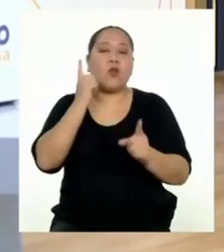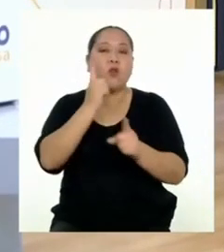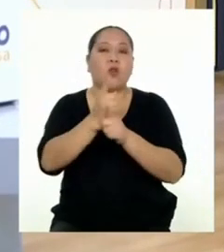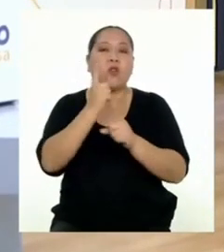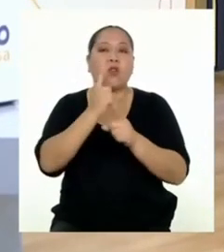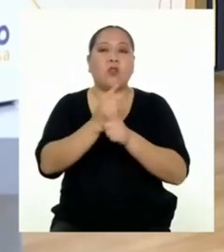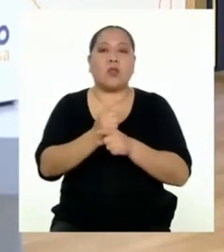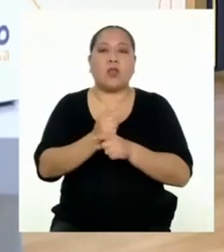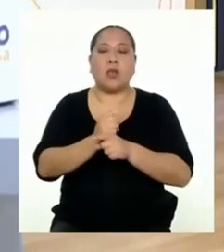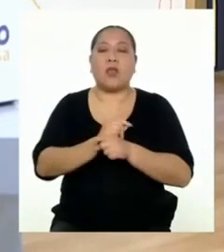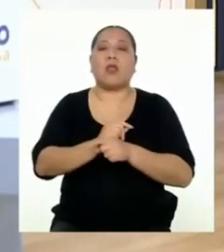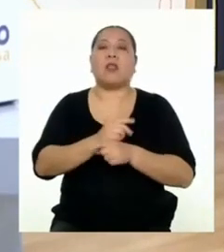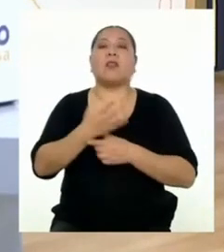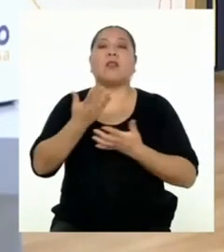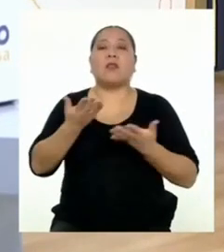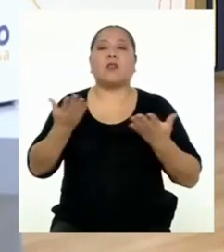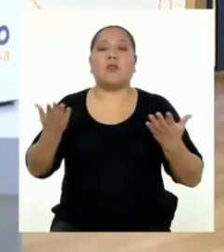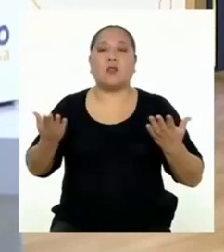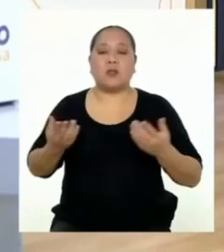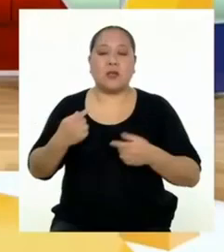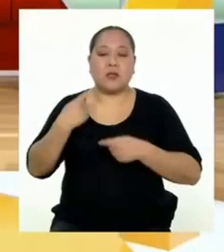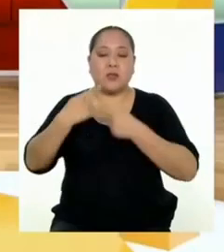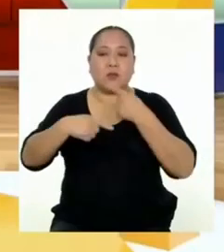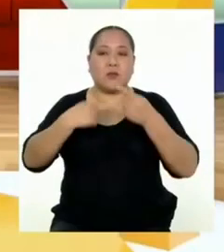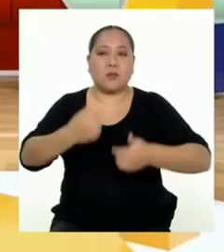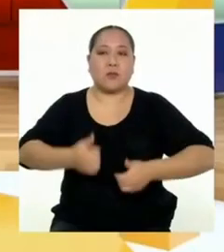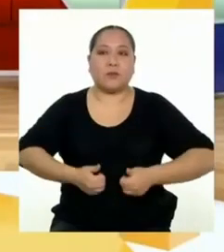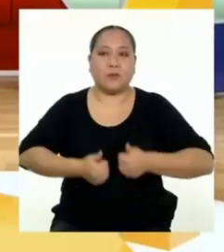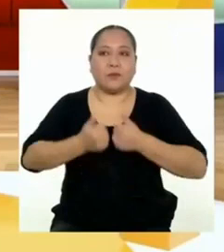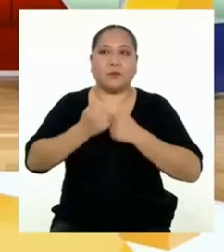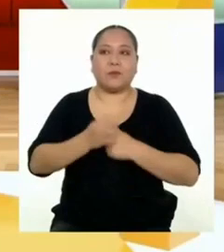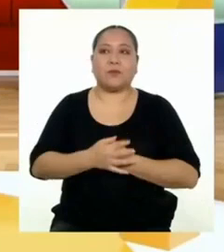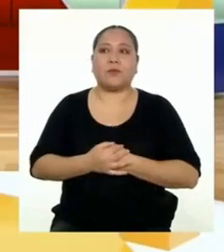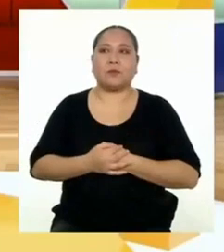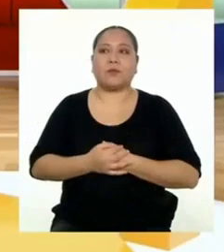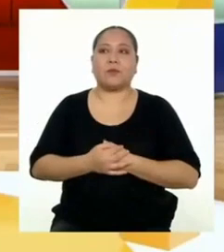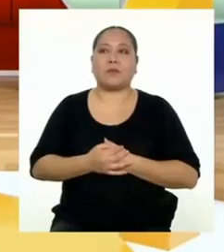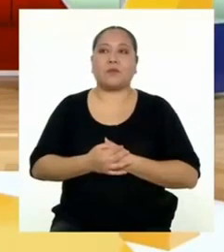servicios en nuestra vida cotidiana.